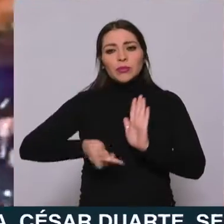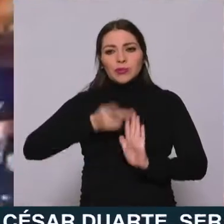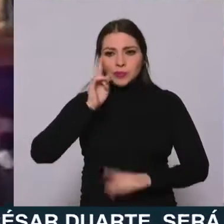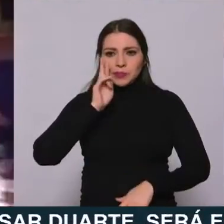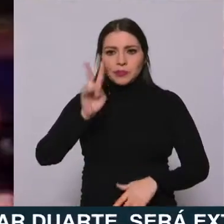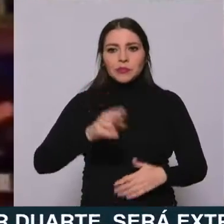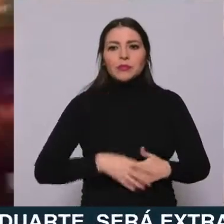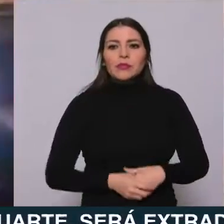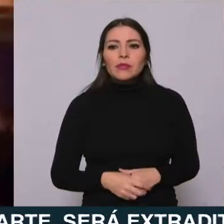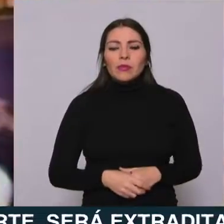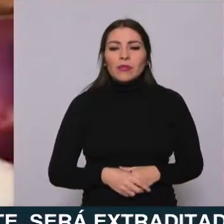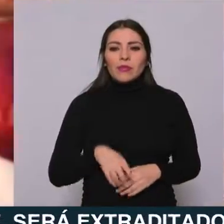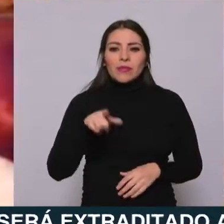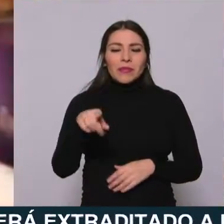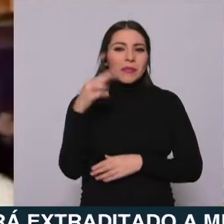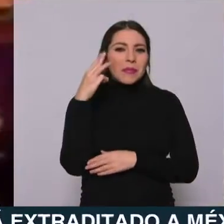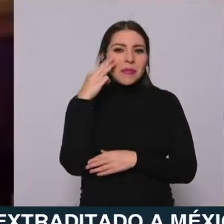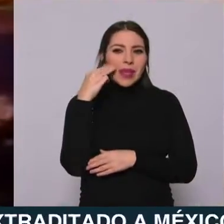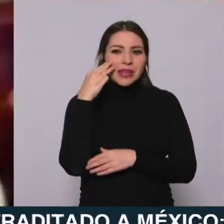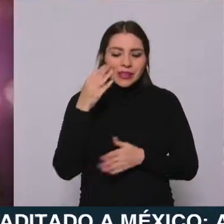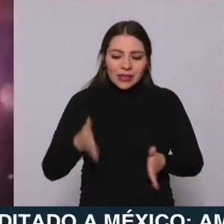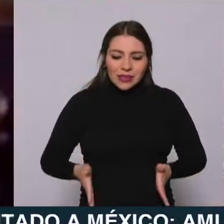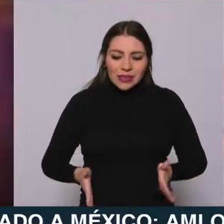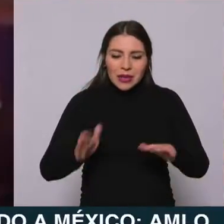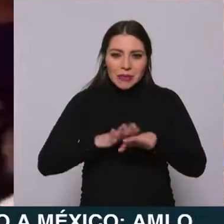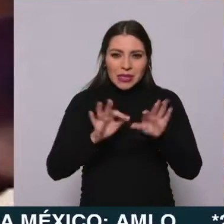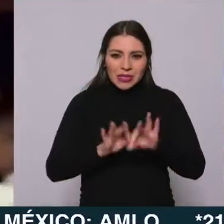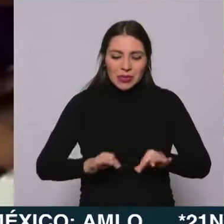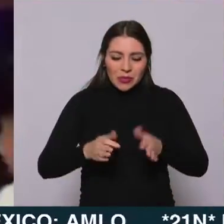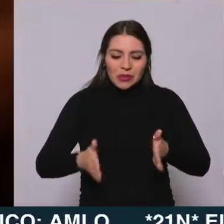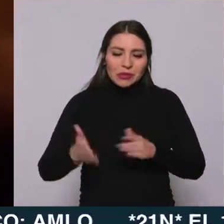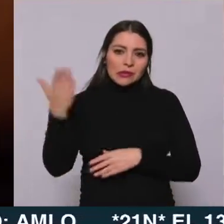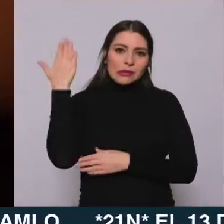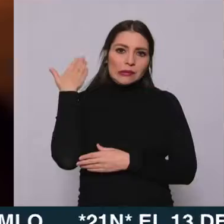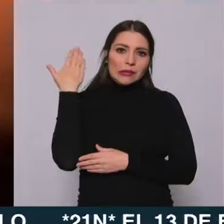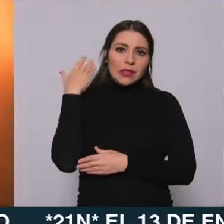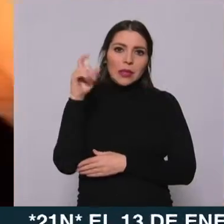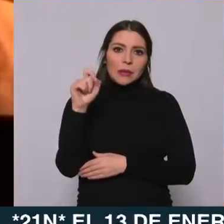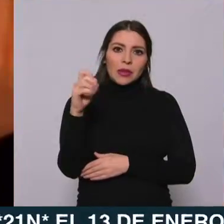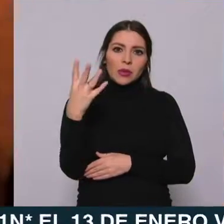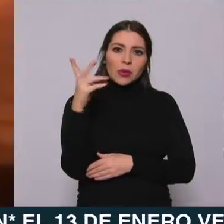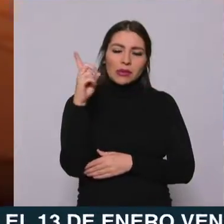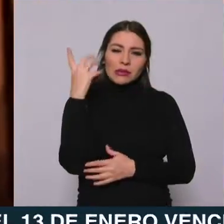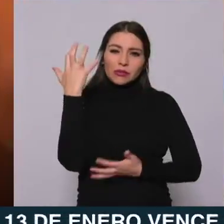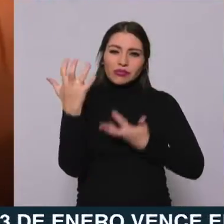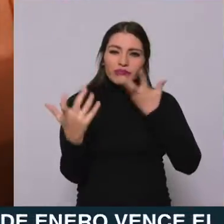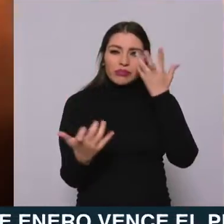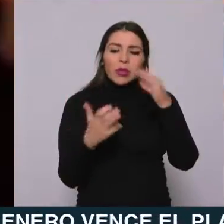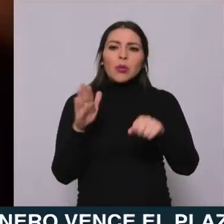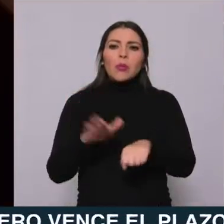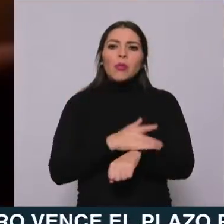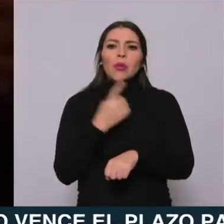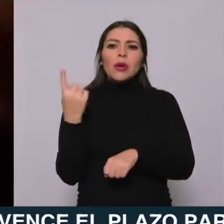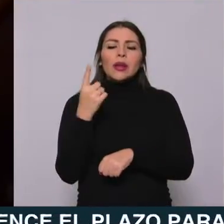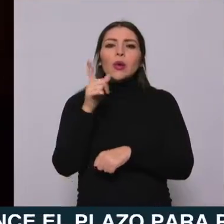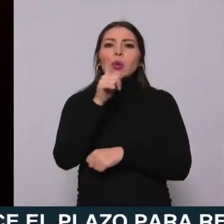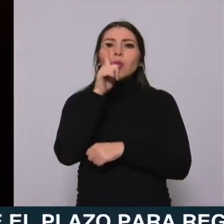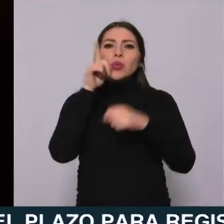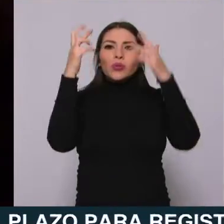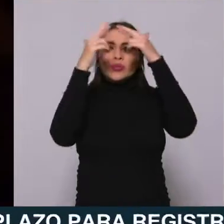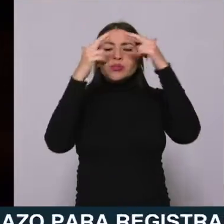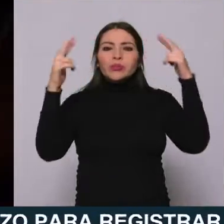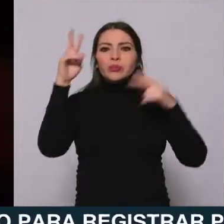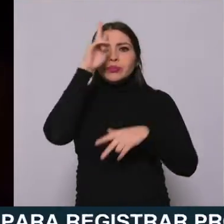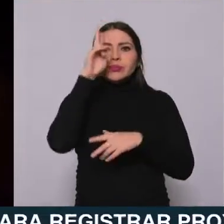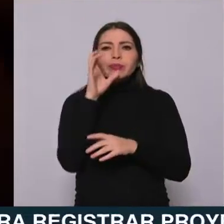El incendio en la nave mayor de la Merced, ocurrido el 24 de diciembre del año pasado, se debió a un sobrecalentamiento en la instalación eléctrica,